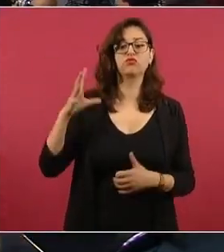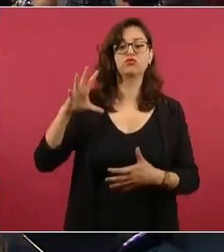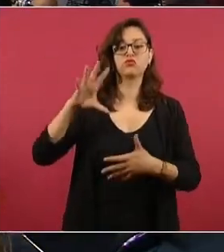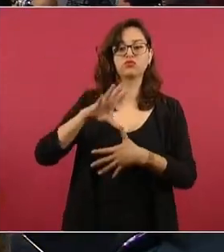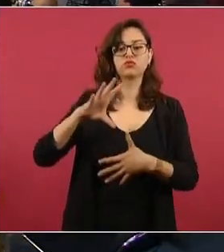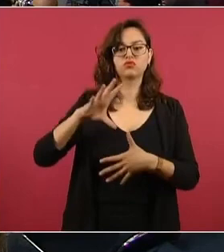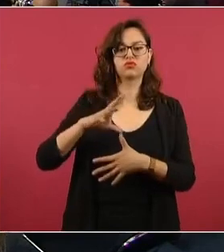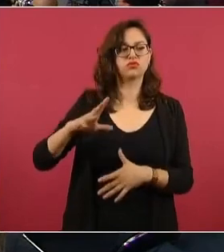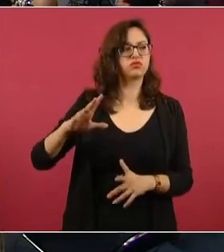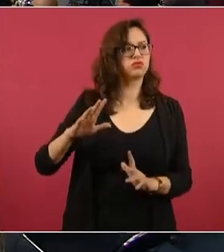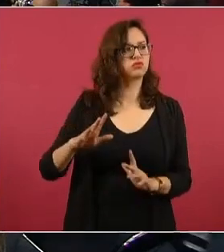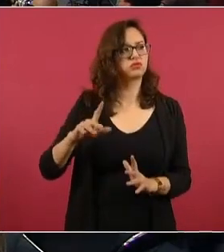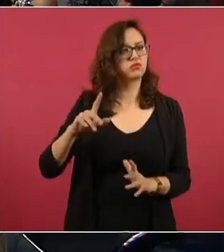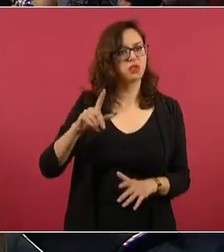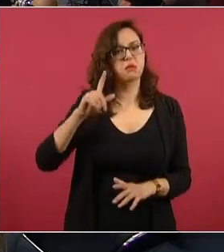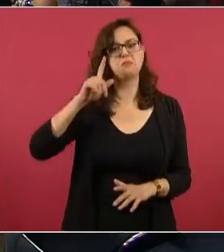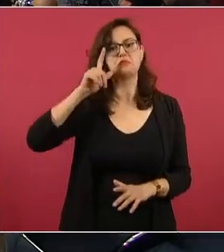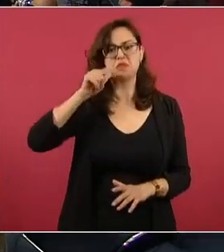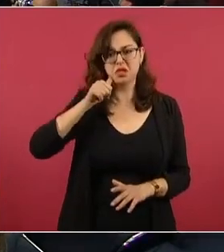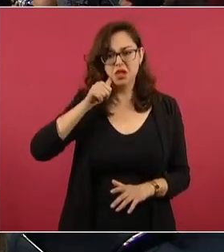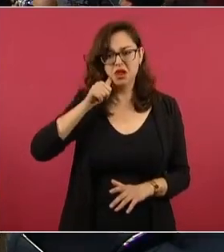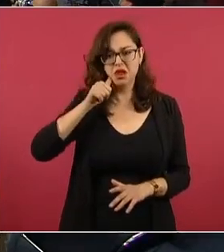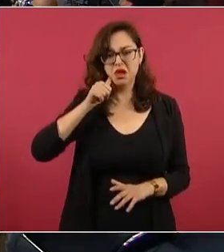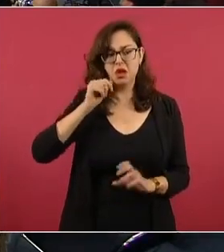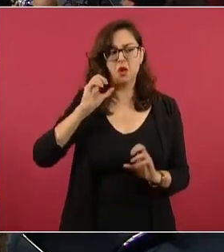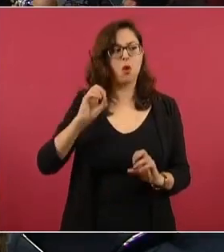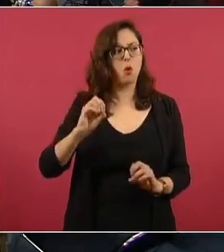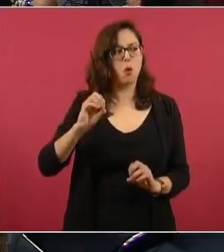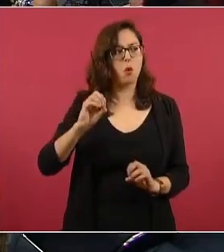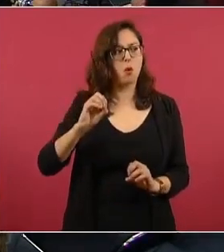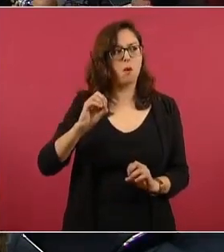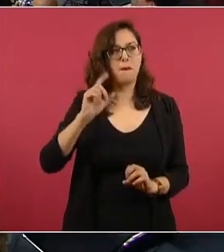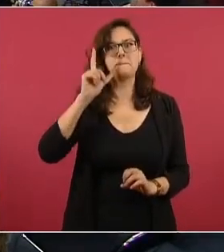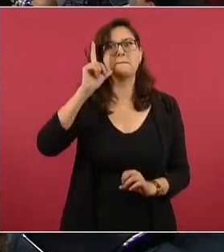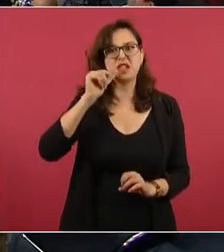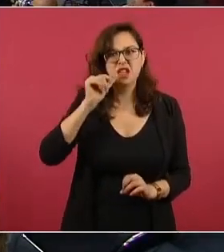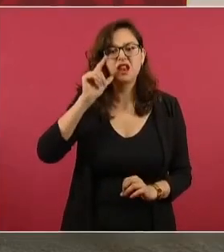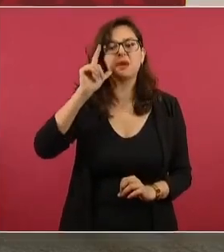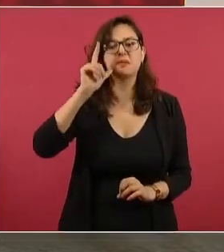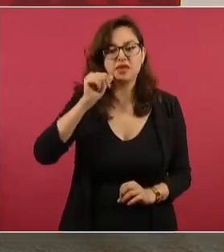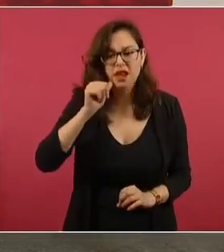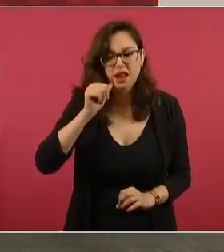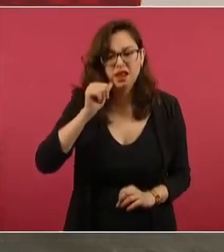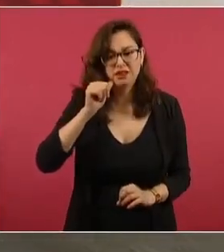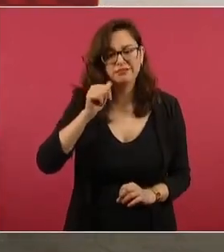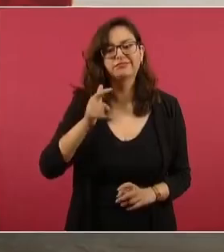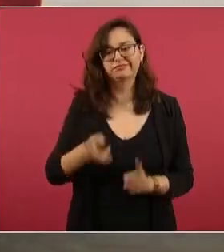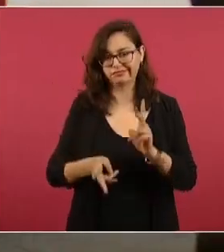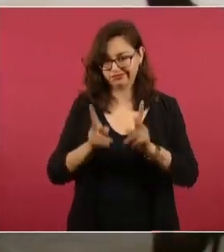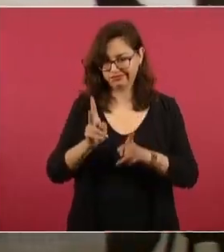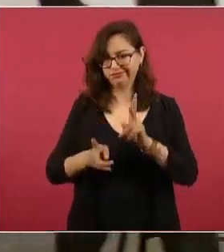o pasado hablamos